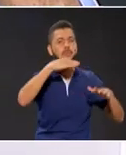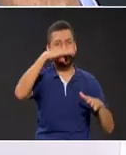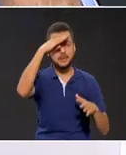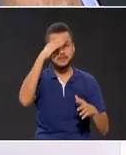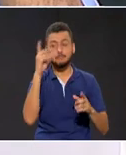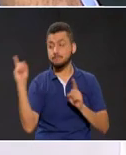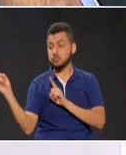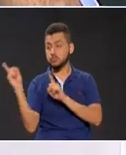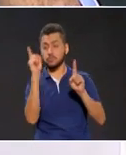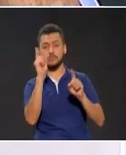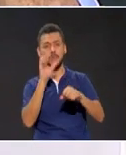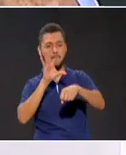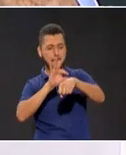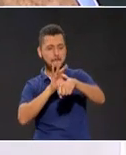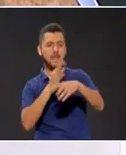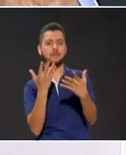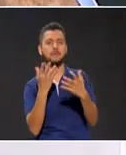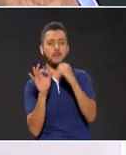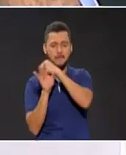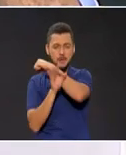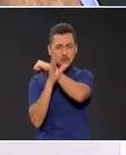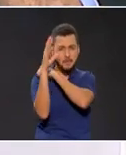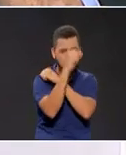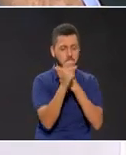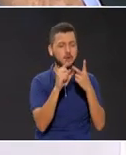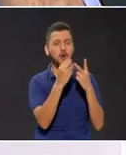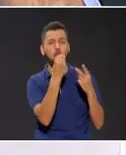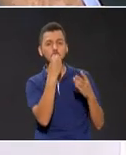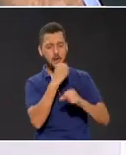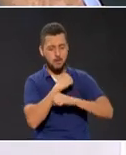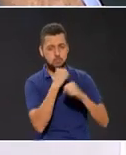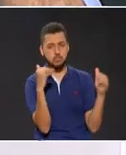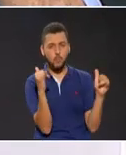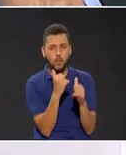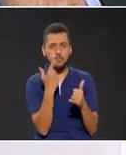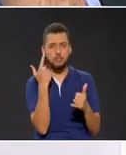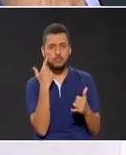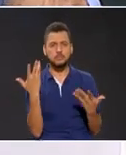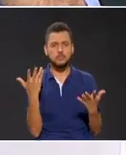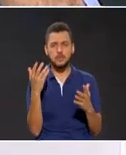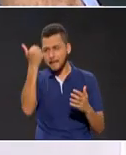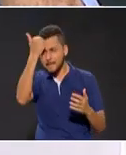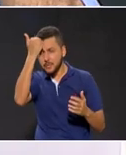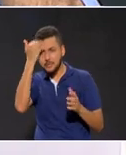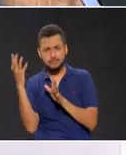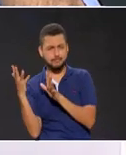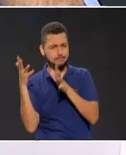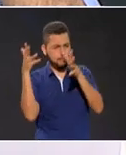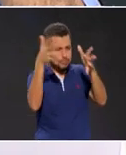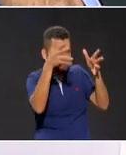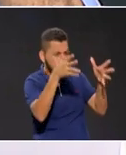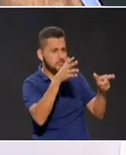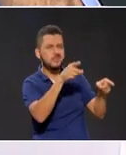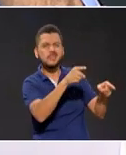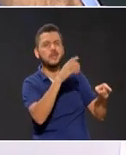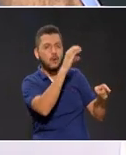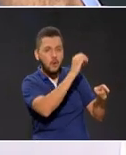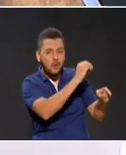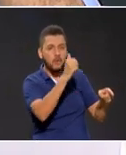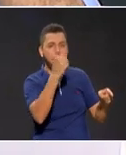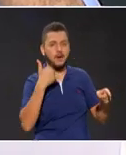psicológico, nutricional, en la parte de viajes, viáticos para competir, en el deporte encuentra un proyecto de vida. el deporte, la salida con la cultura y